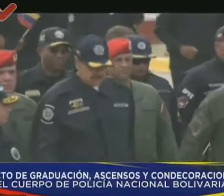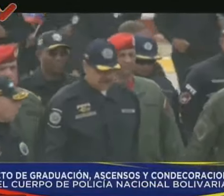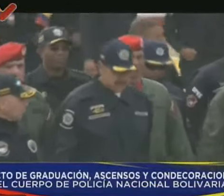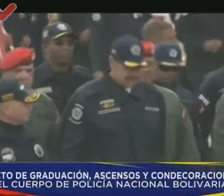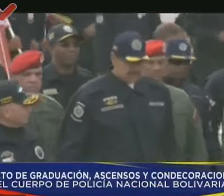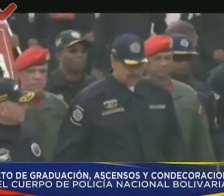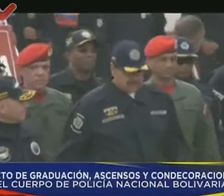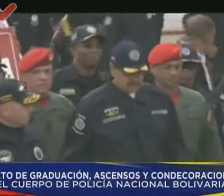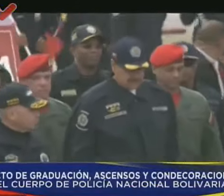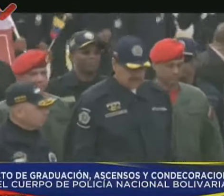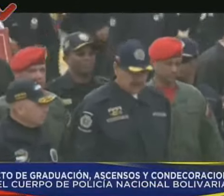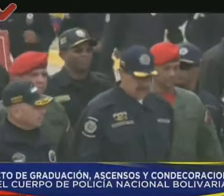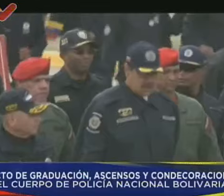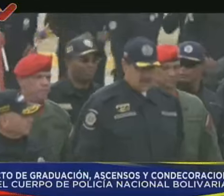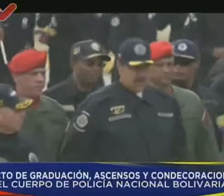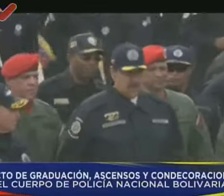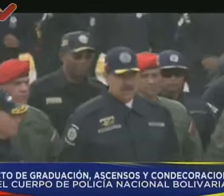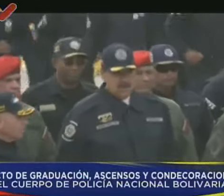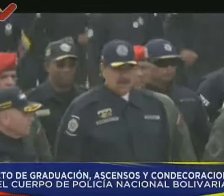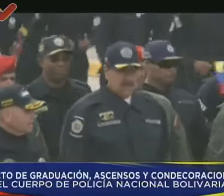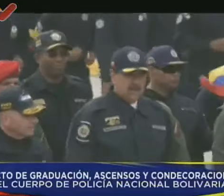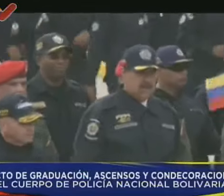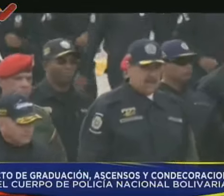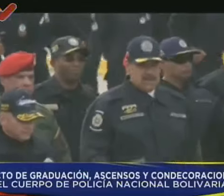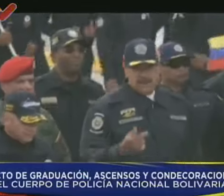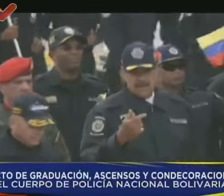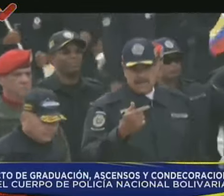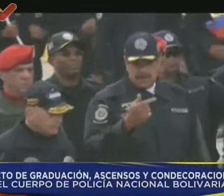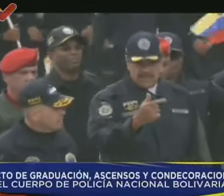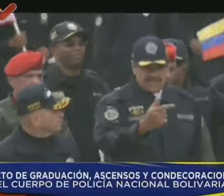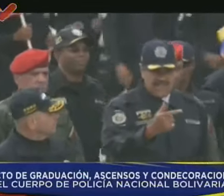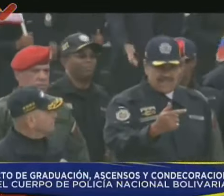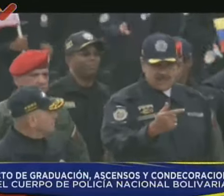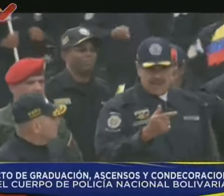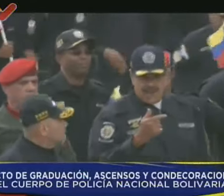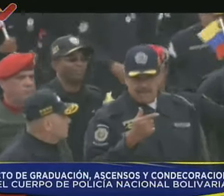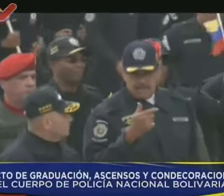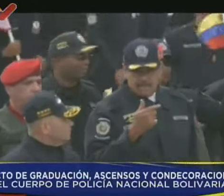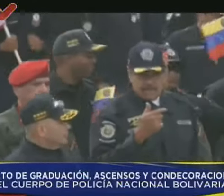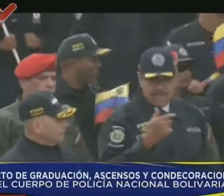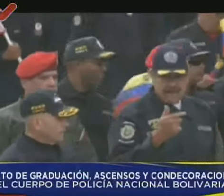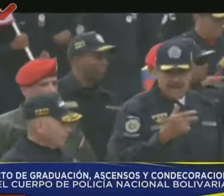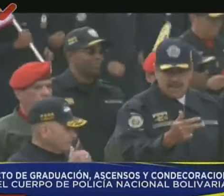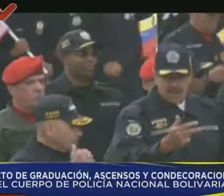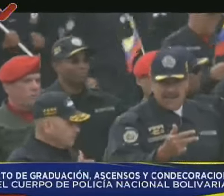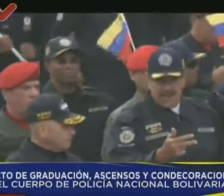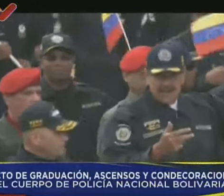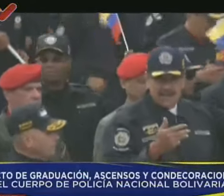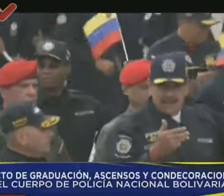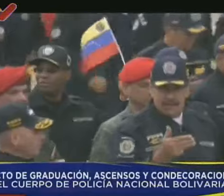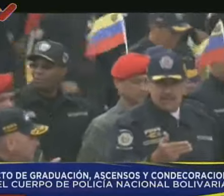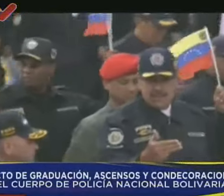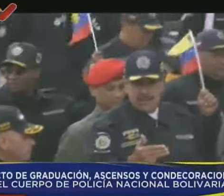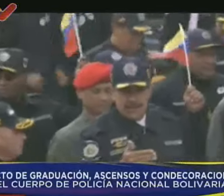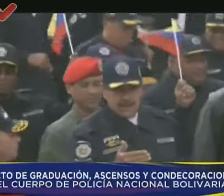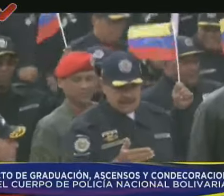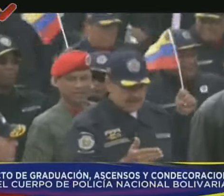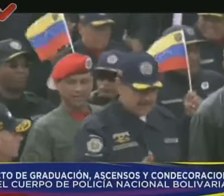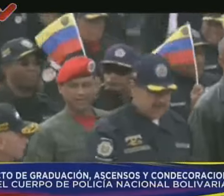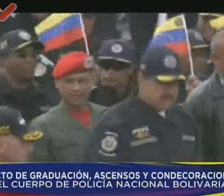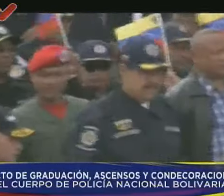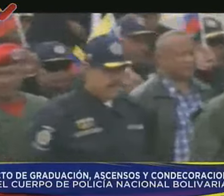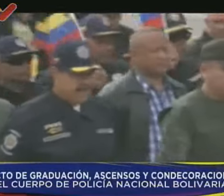de la República. Esto también da cuenta de la importancia que el jefe de Estado venezolano le da a